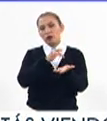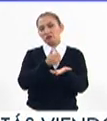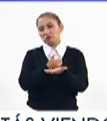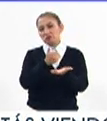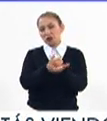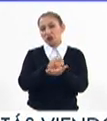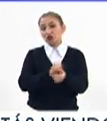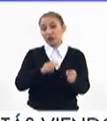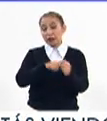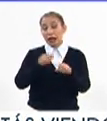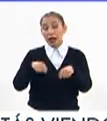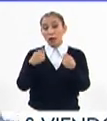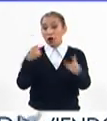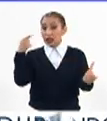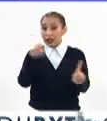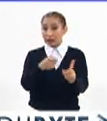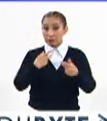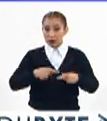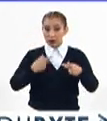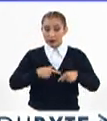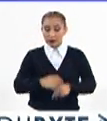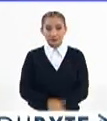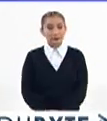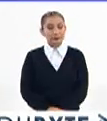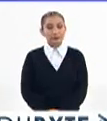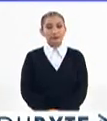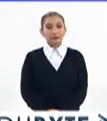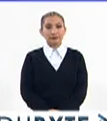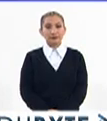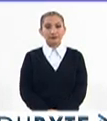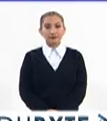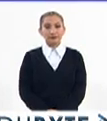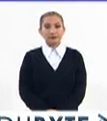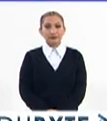y reiteró que el apoyo será entregado de manera directa a los beneficiarios.